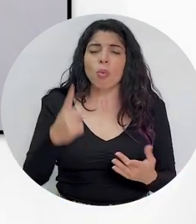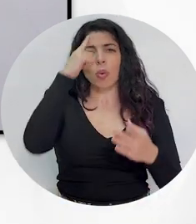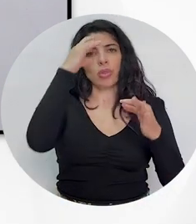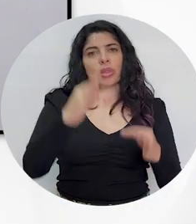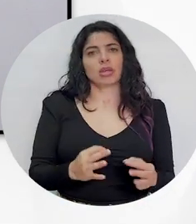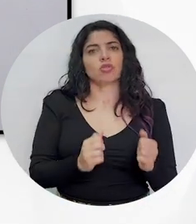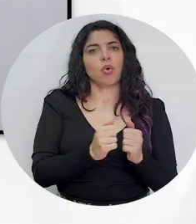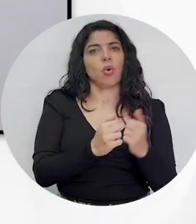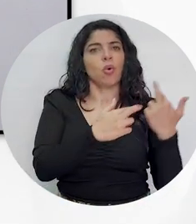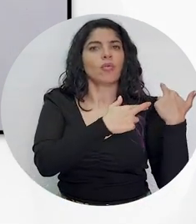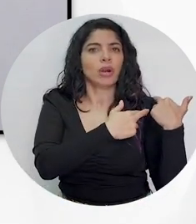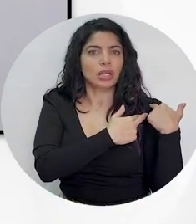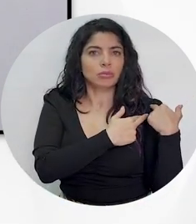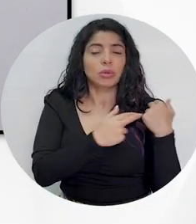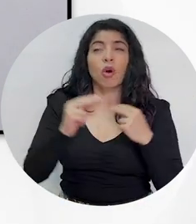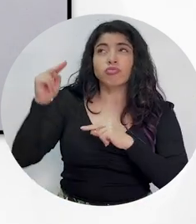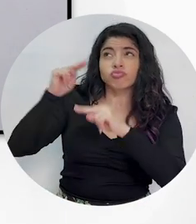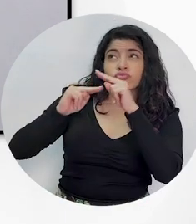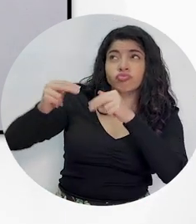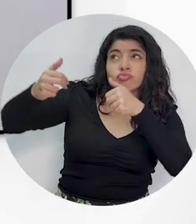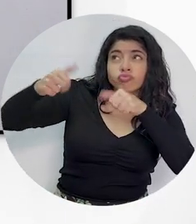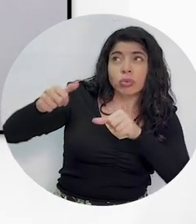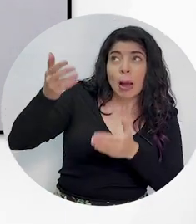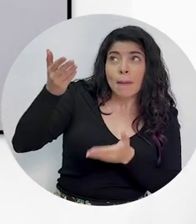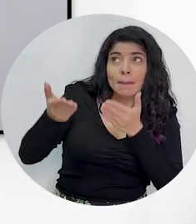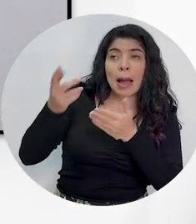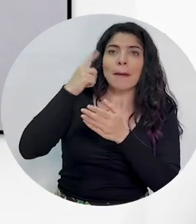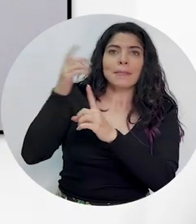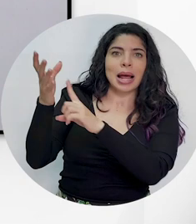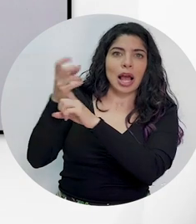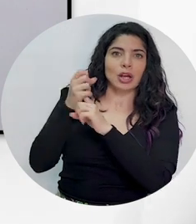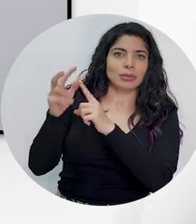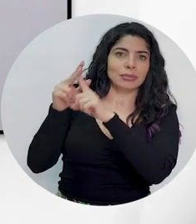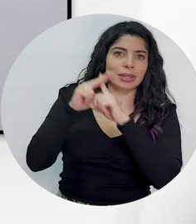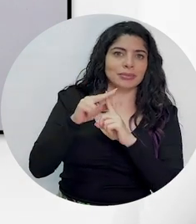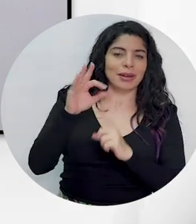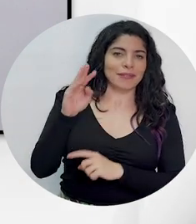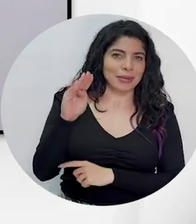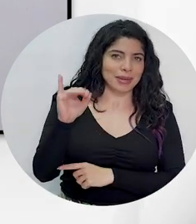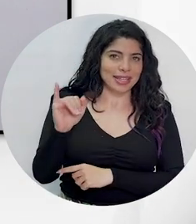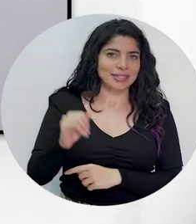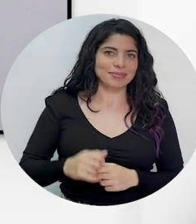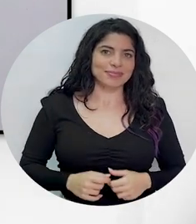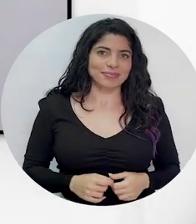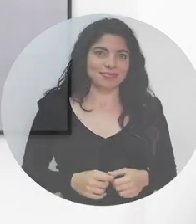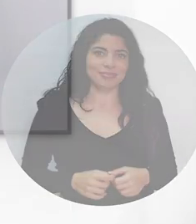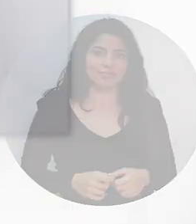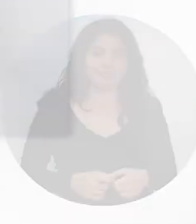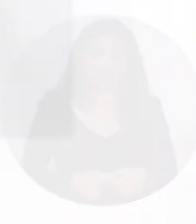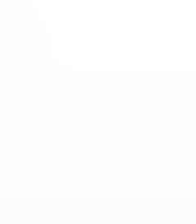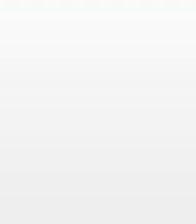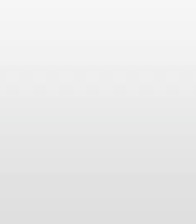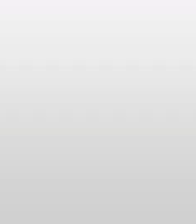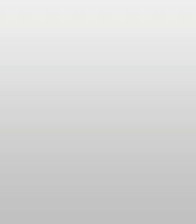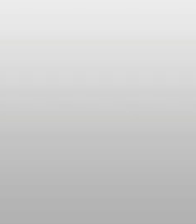posible, tomando decisiones responsables con un acuerdo balanceado para acceder a los fondos del FMI.